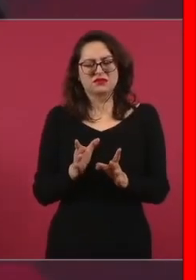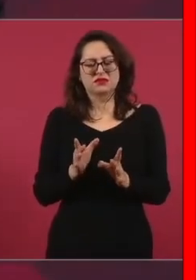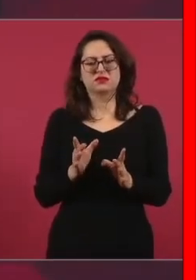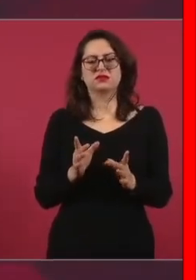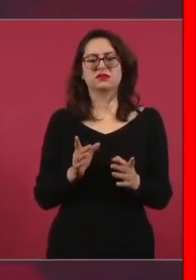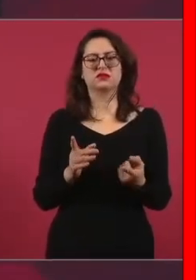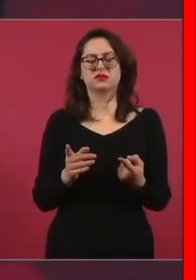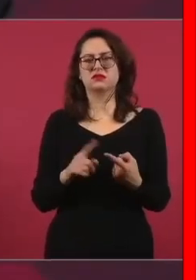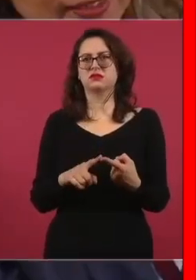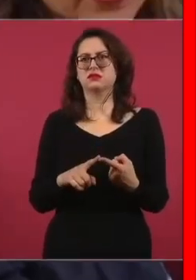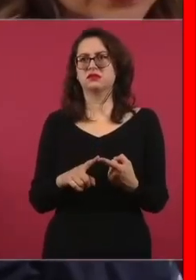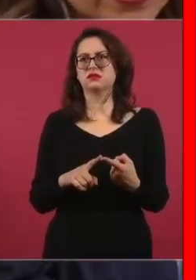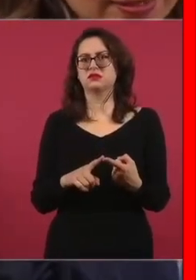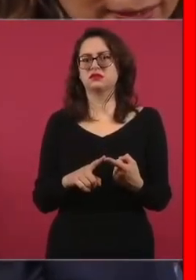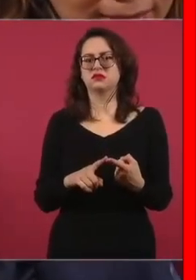Azucena,